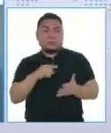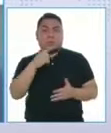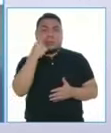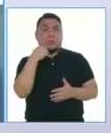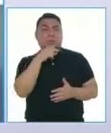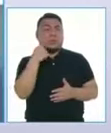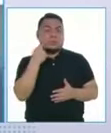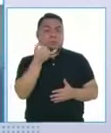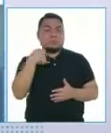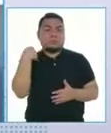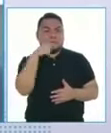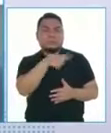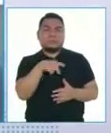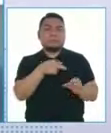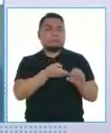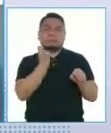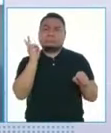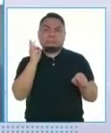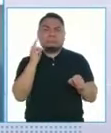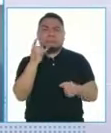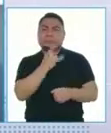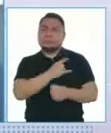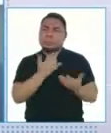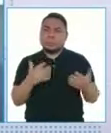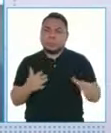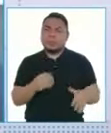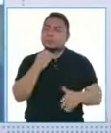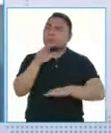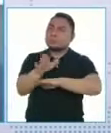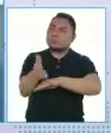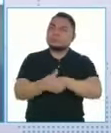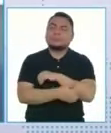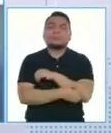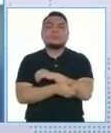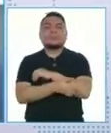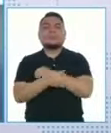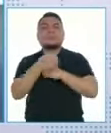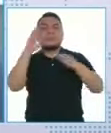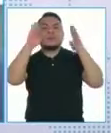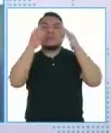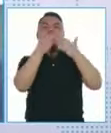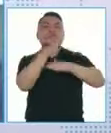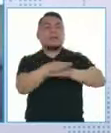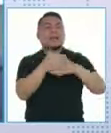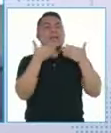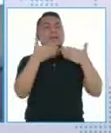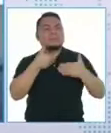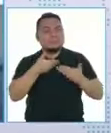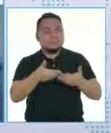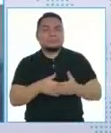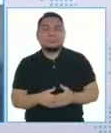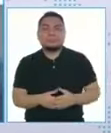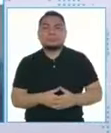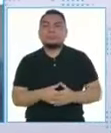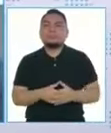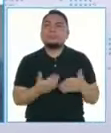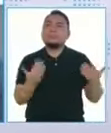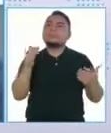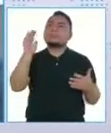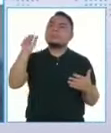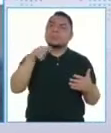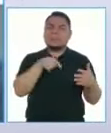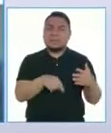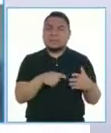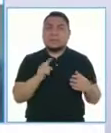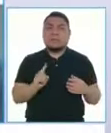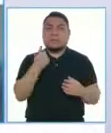de estudiar. Muy buenas tardes. Muy buenas tardes y muchas gracias por la oportunidad. Así es, el factor económico es